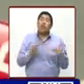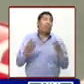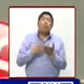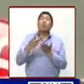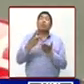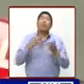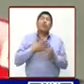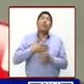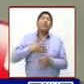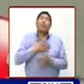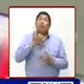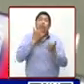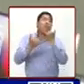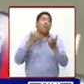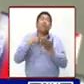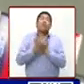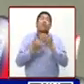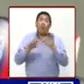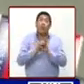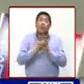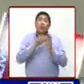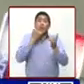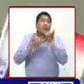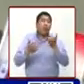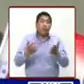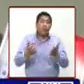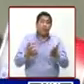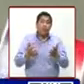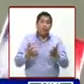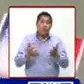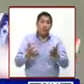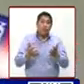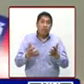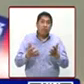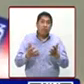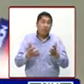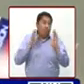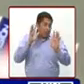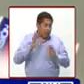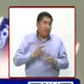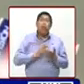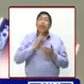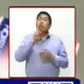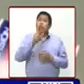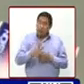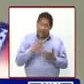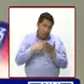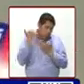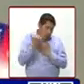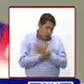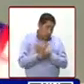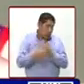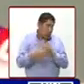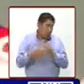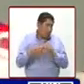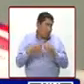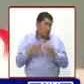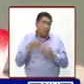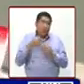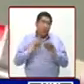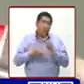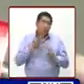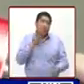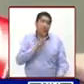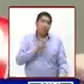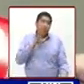propuestas por parte de la Comunidad Ciudadana en este proyecto, por favor, para que se envíe. En realidad, este proyecto de ley que ha sido considerado el